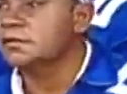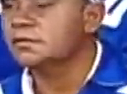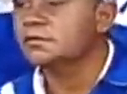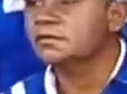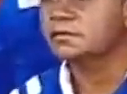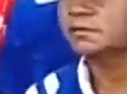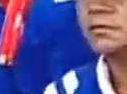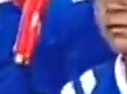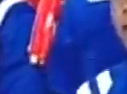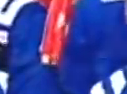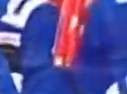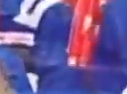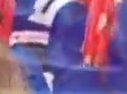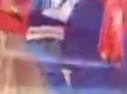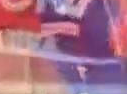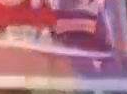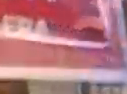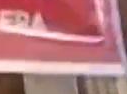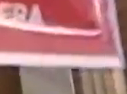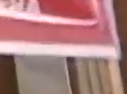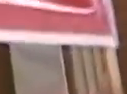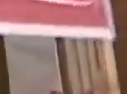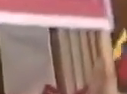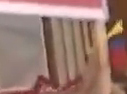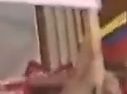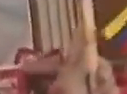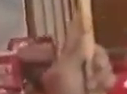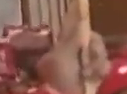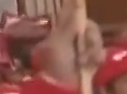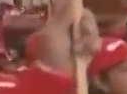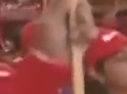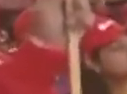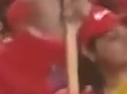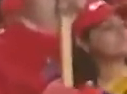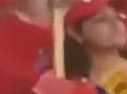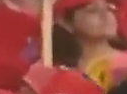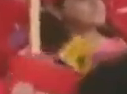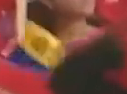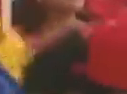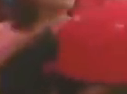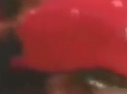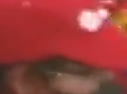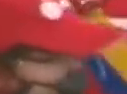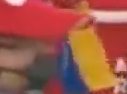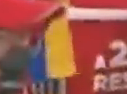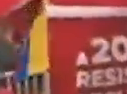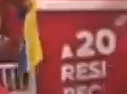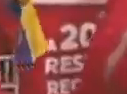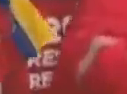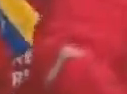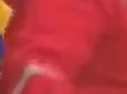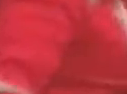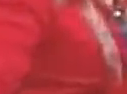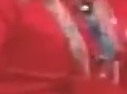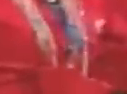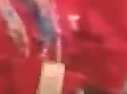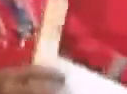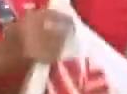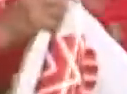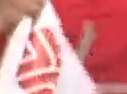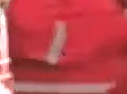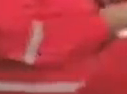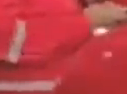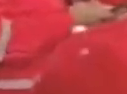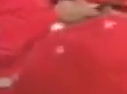de Trabajadores de Venezuela, controlada por Acción Democrática. La derecha se planteó desabastecer el mercado interno